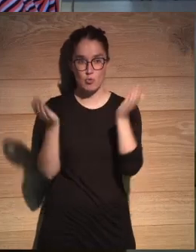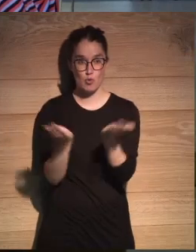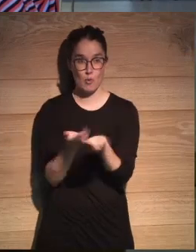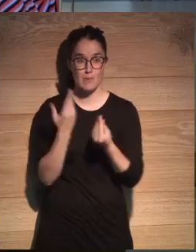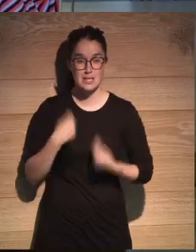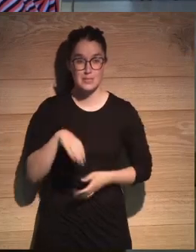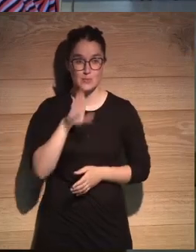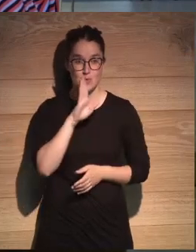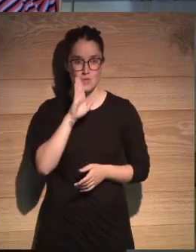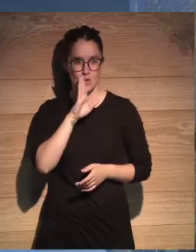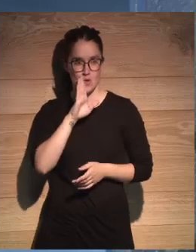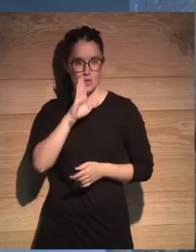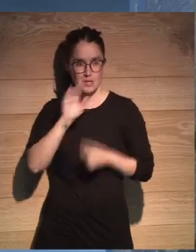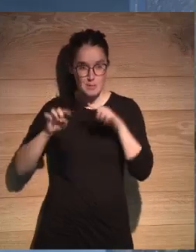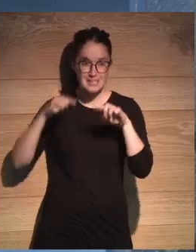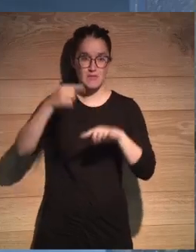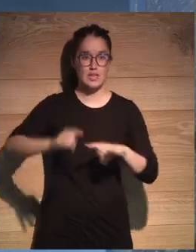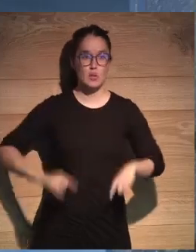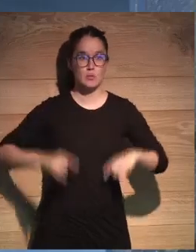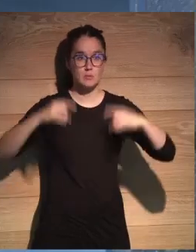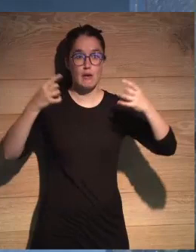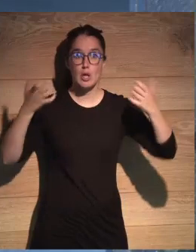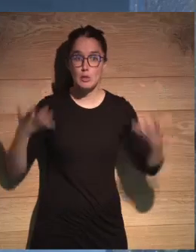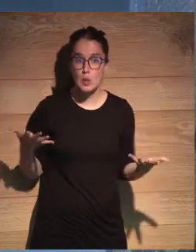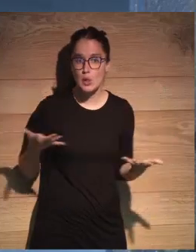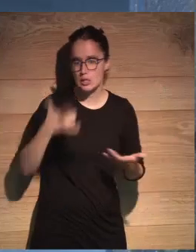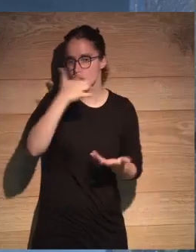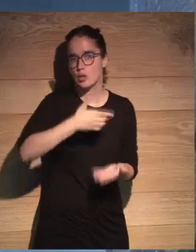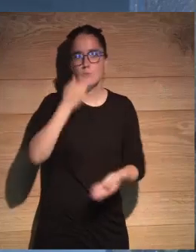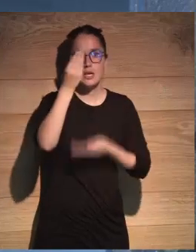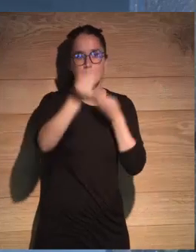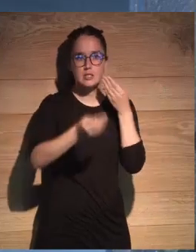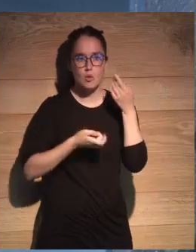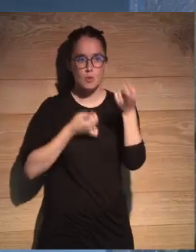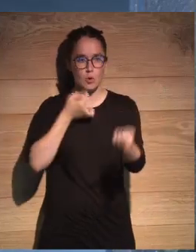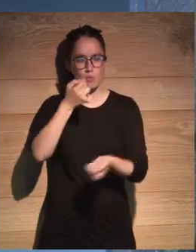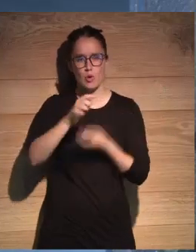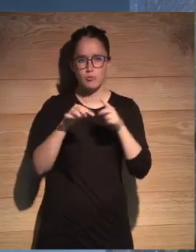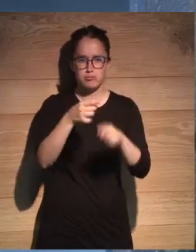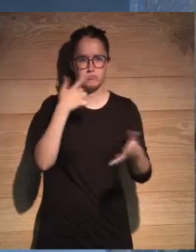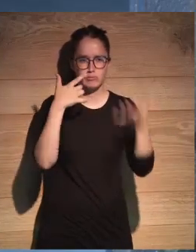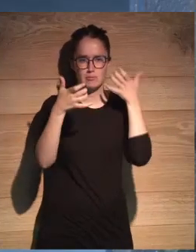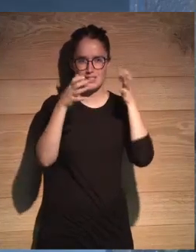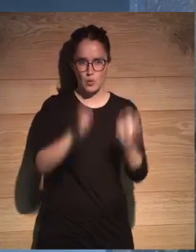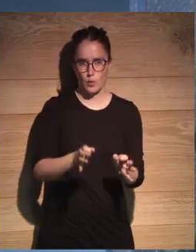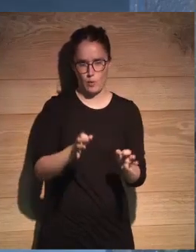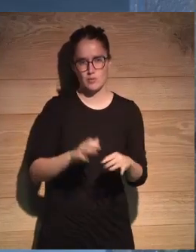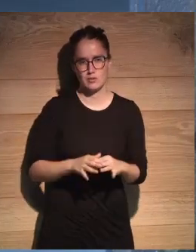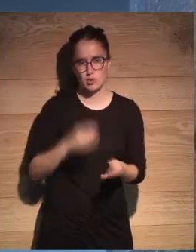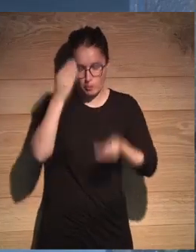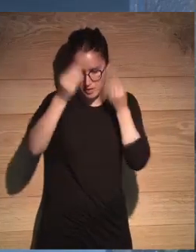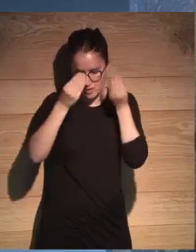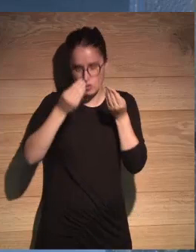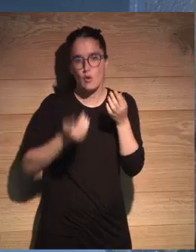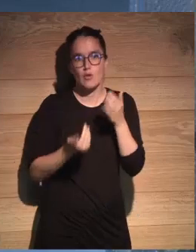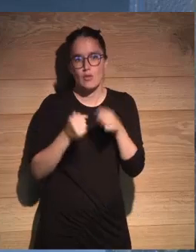entonces es parte de ese efecto multiplicador. Entonces, bueno, pues yo creo que poco a poco iremos viendo esos efectos, o eso quiero pensar, eso me digo